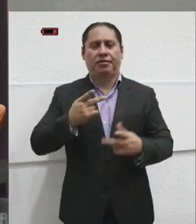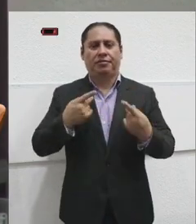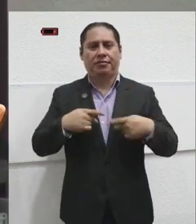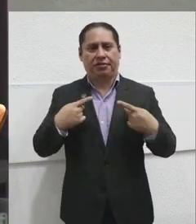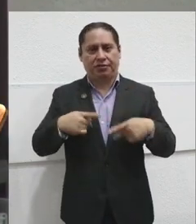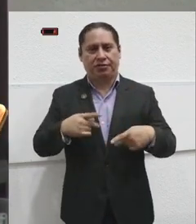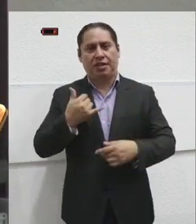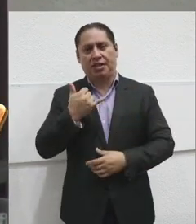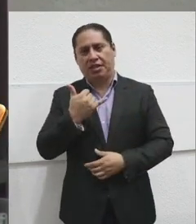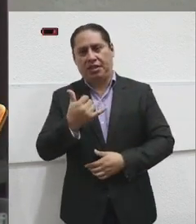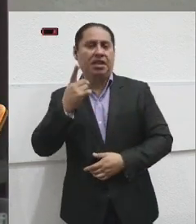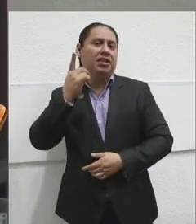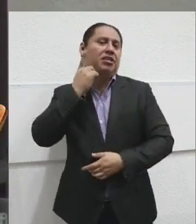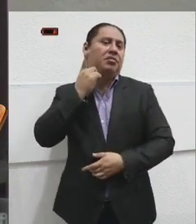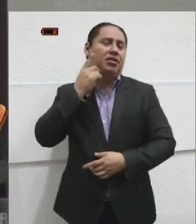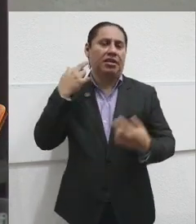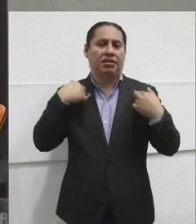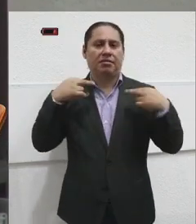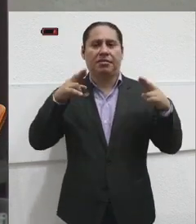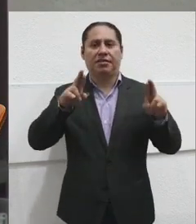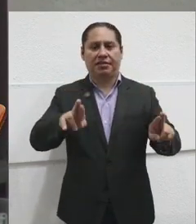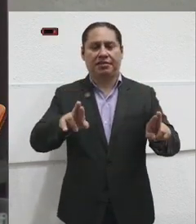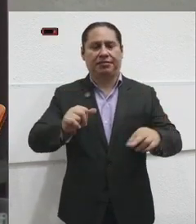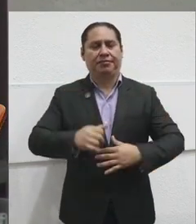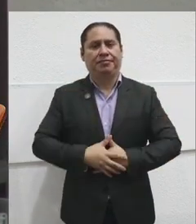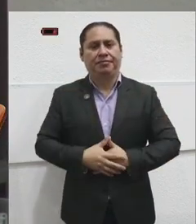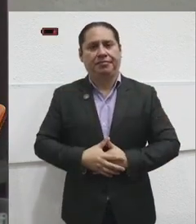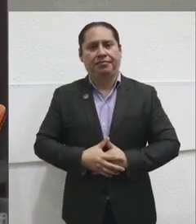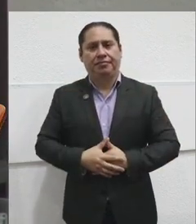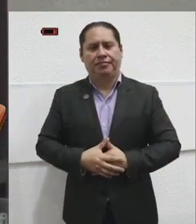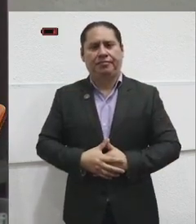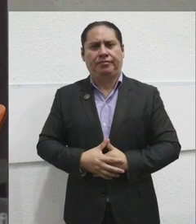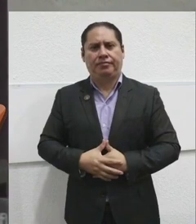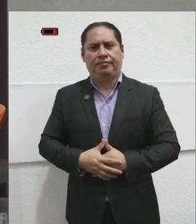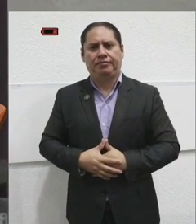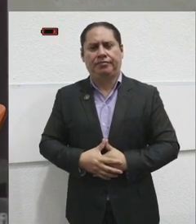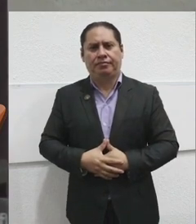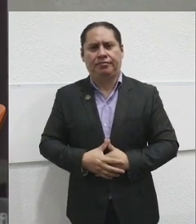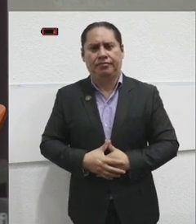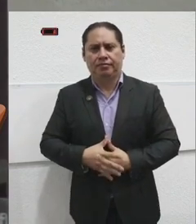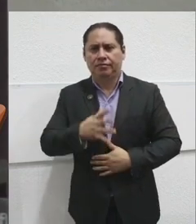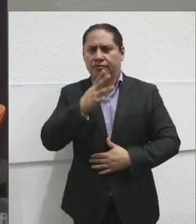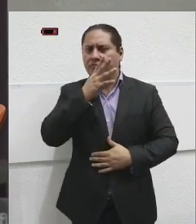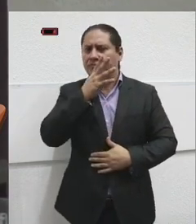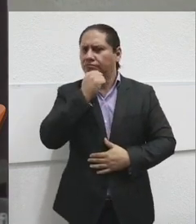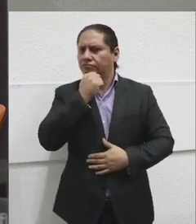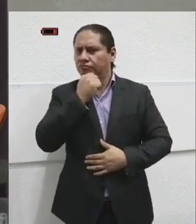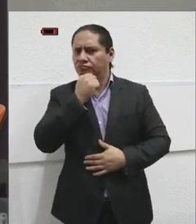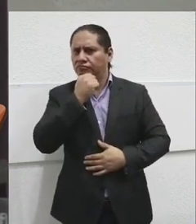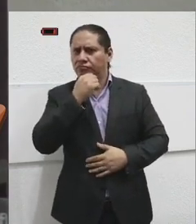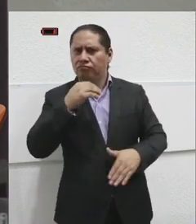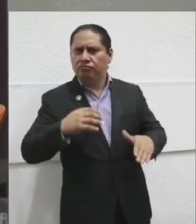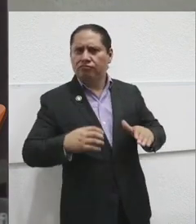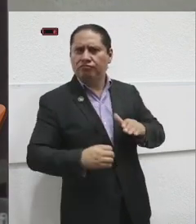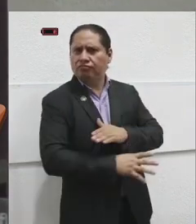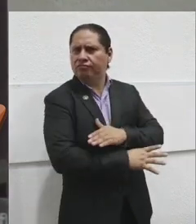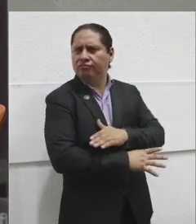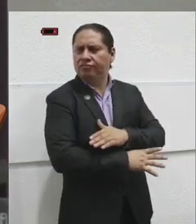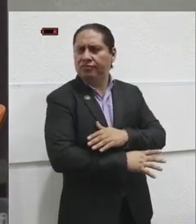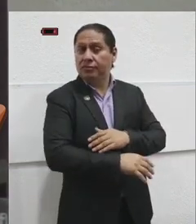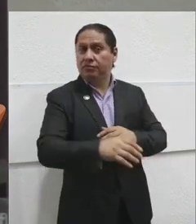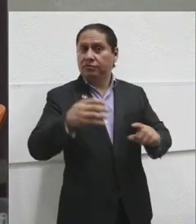a nosotros como representantes populares. No podemos ocultar que los retos son